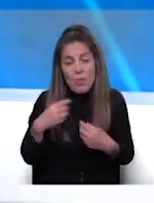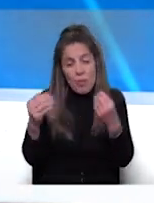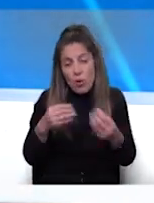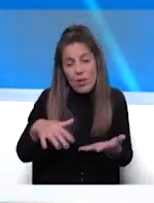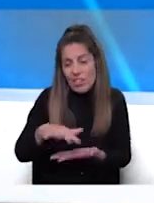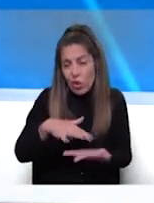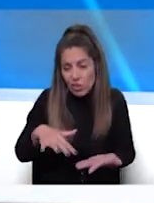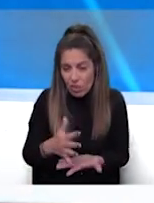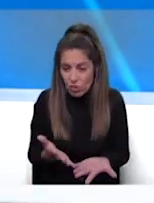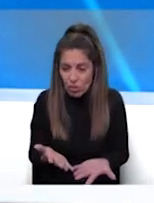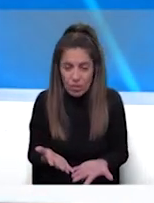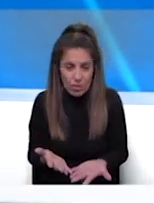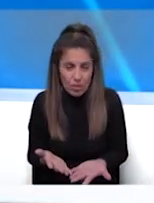contexto.